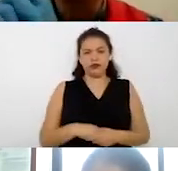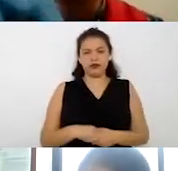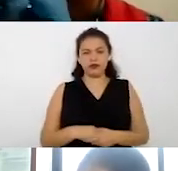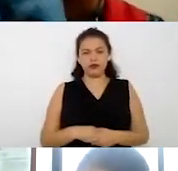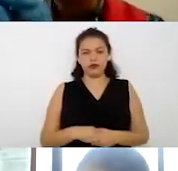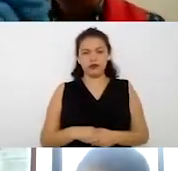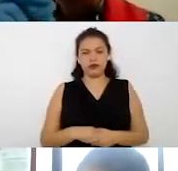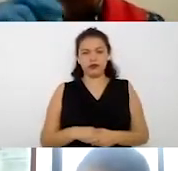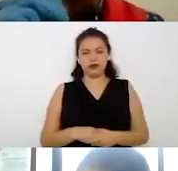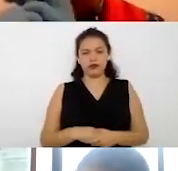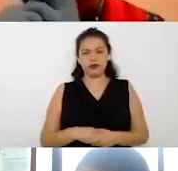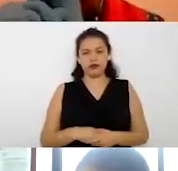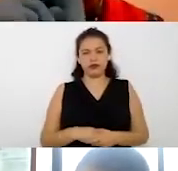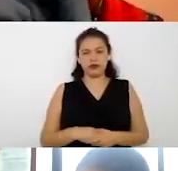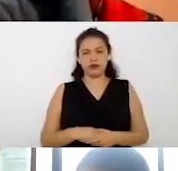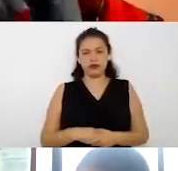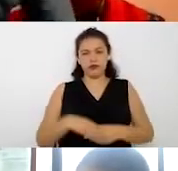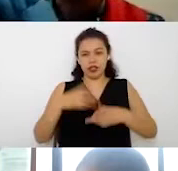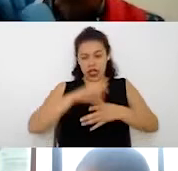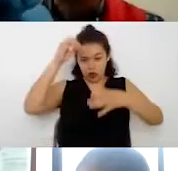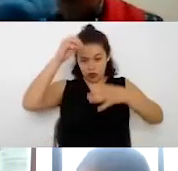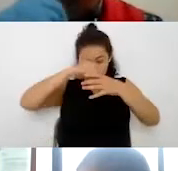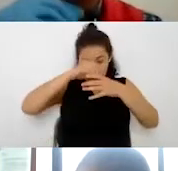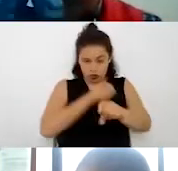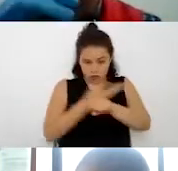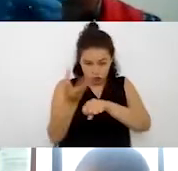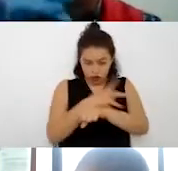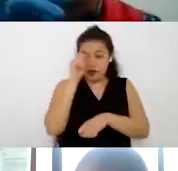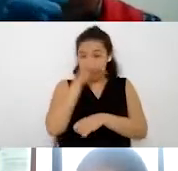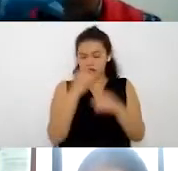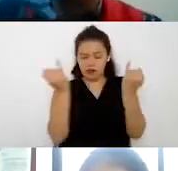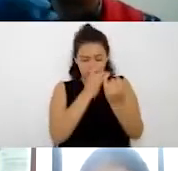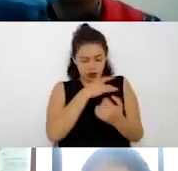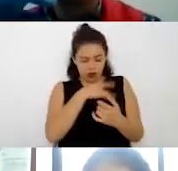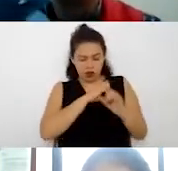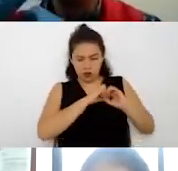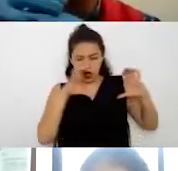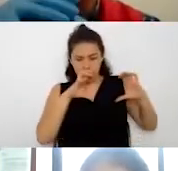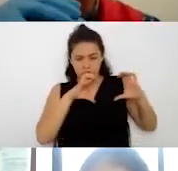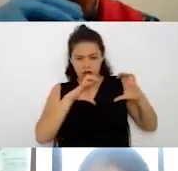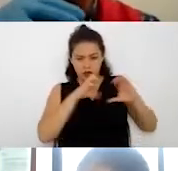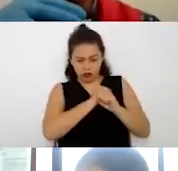Segundo, este chorro va a salir al ritmo de las pulsaciones del corazón, ¿ok?